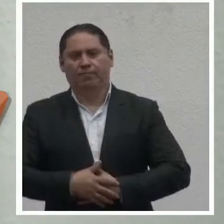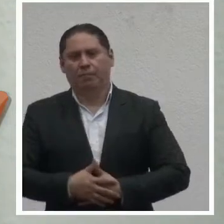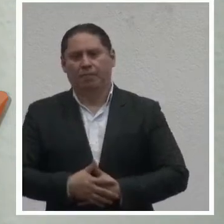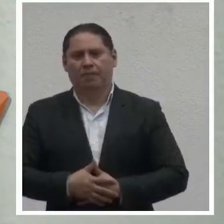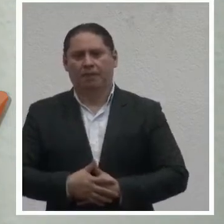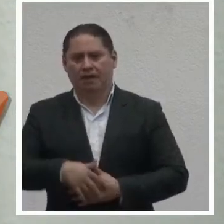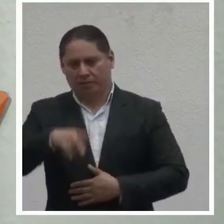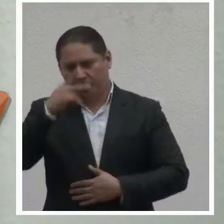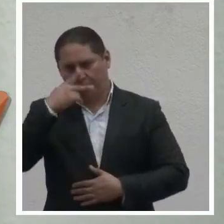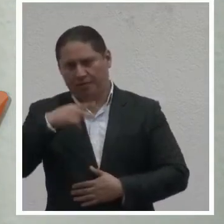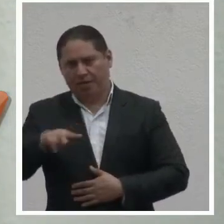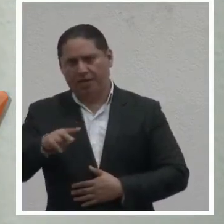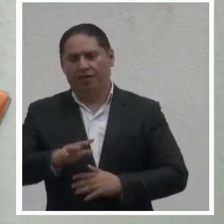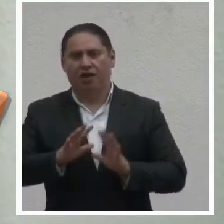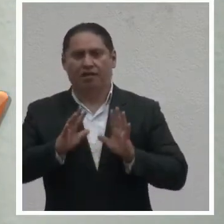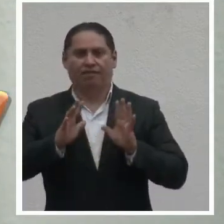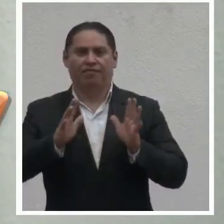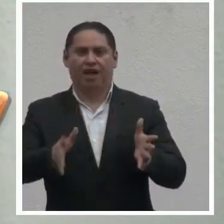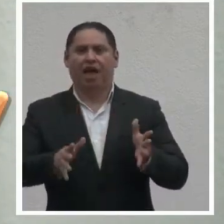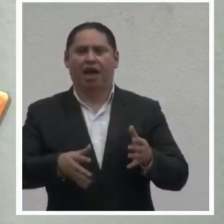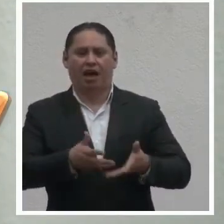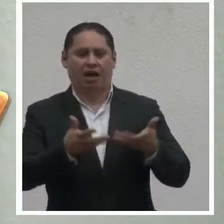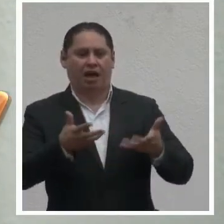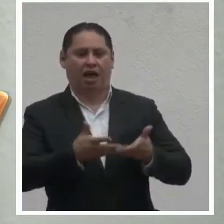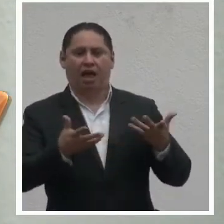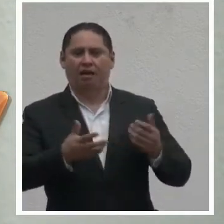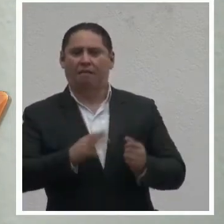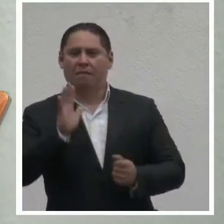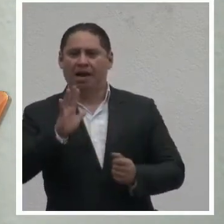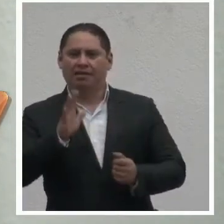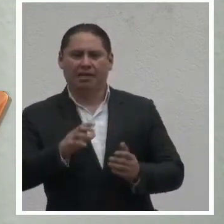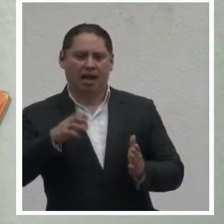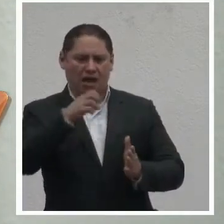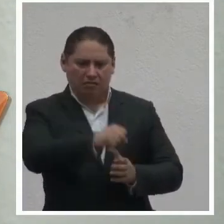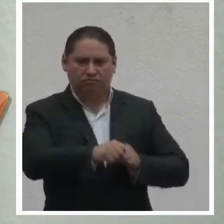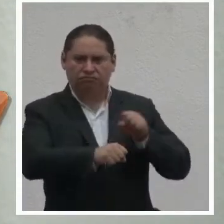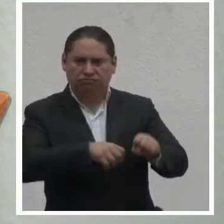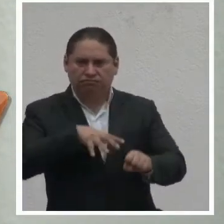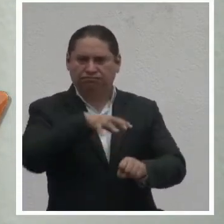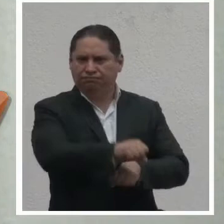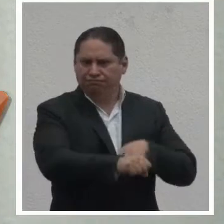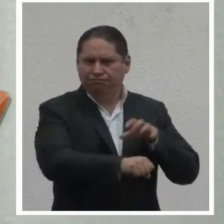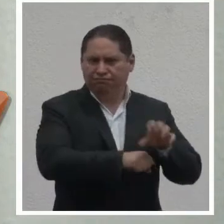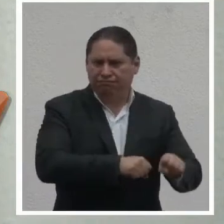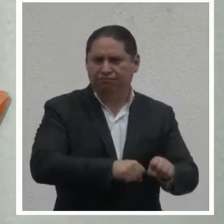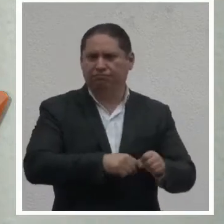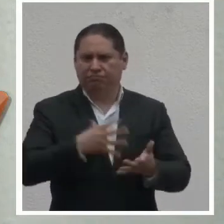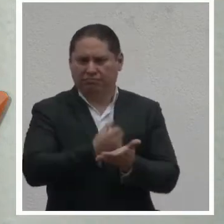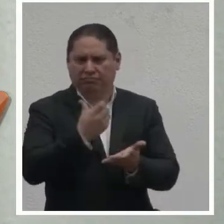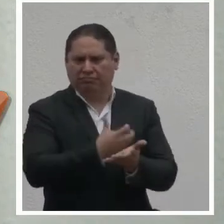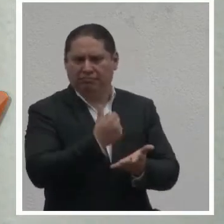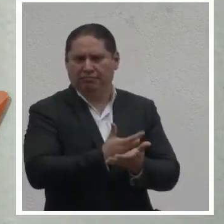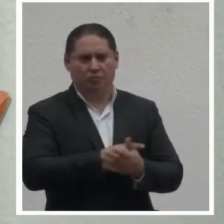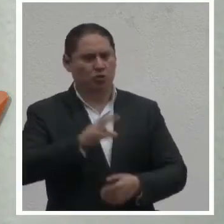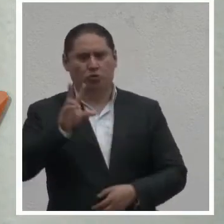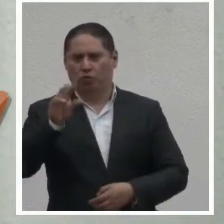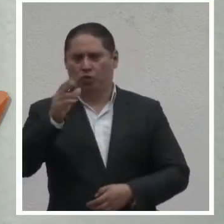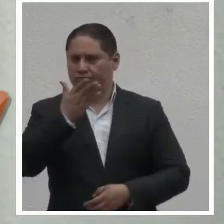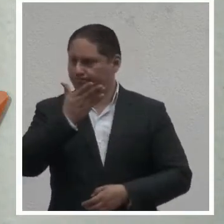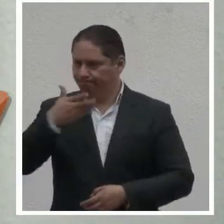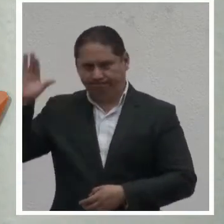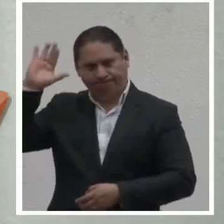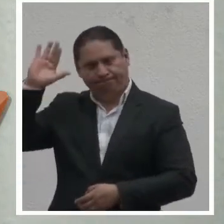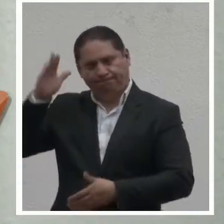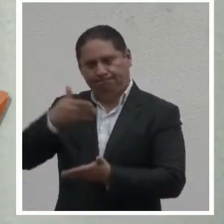México ha dejado de ser una tierra de conquista. México no es colonia de nadie, como lo ha dicho Andrés